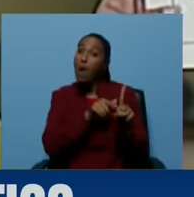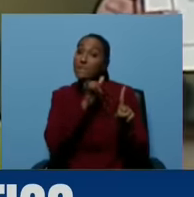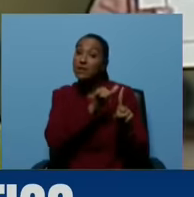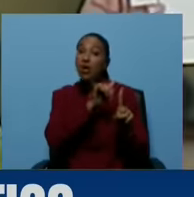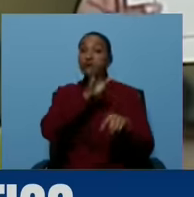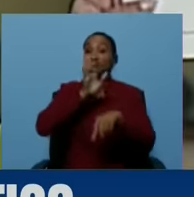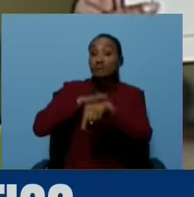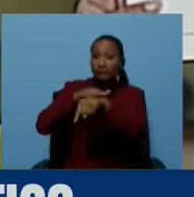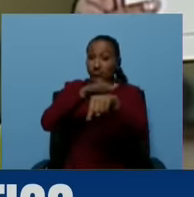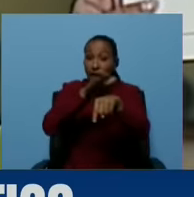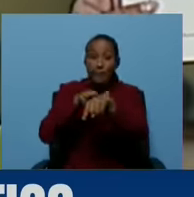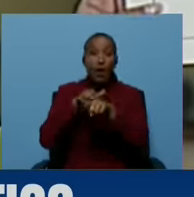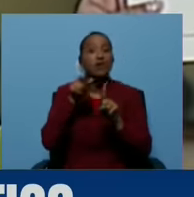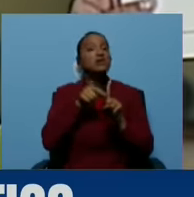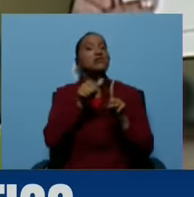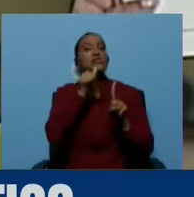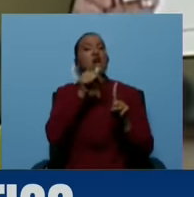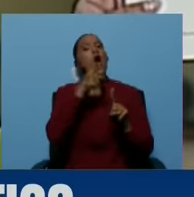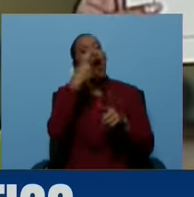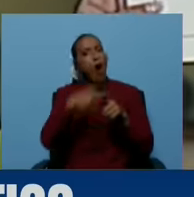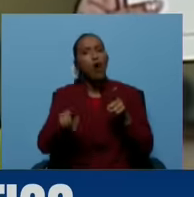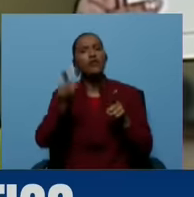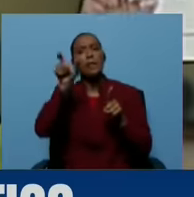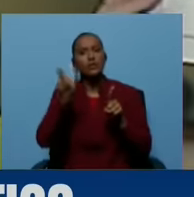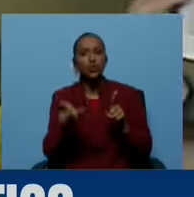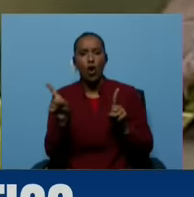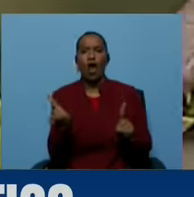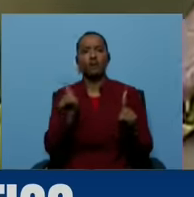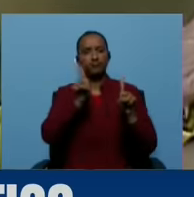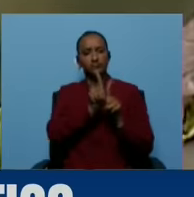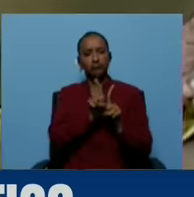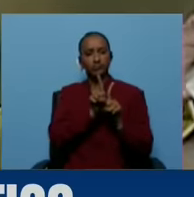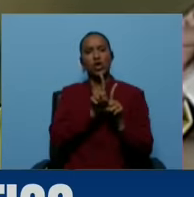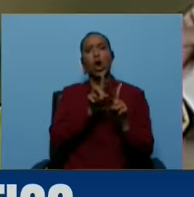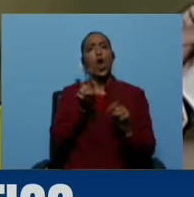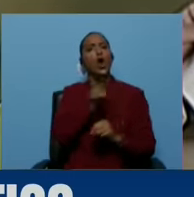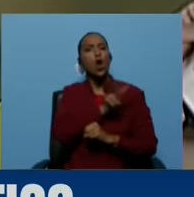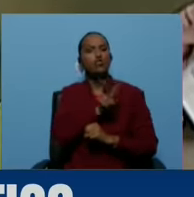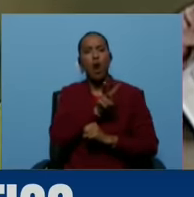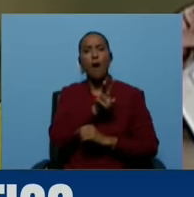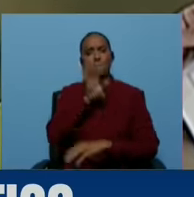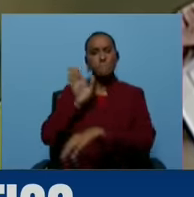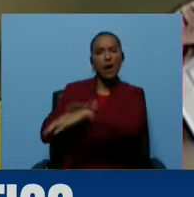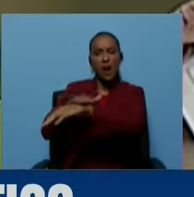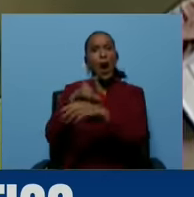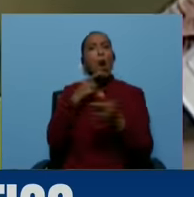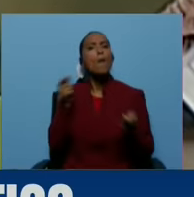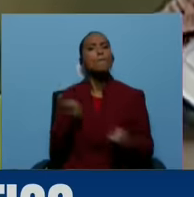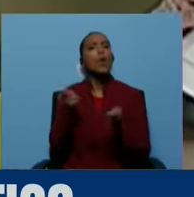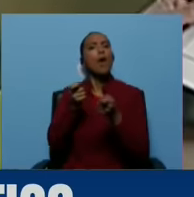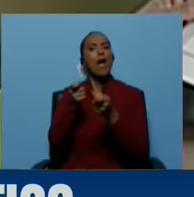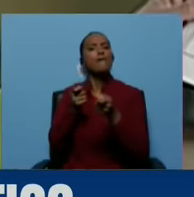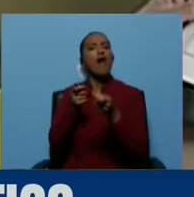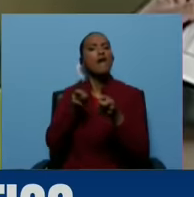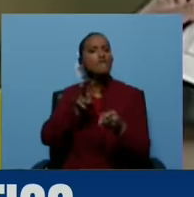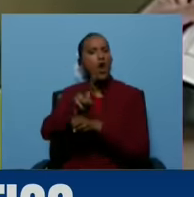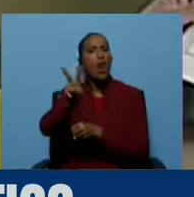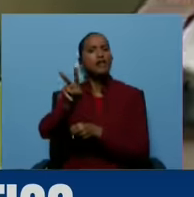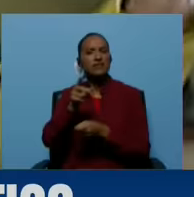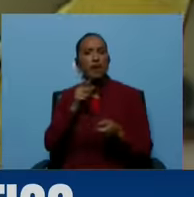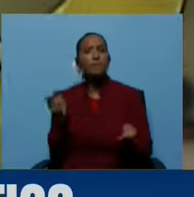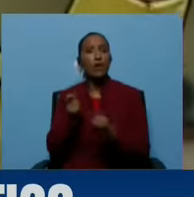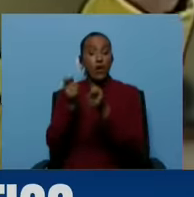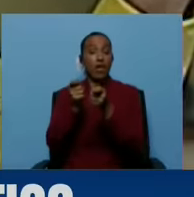y su cómplice llamó a la violencia, ahí ya también él promueve, en esa página